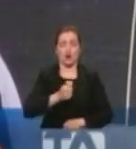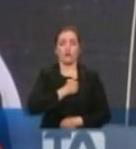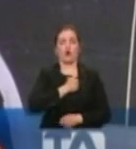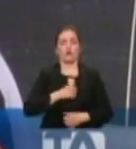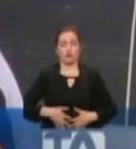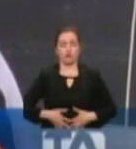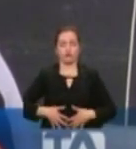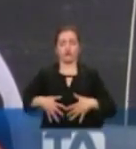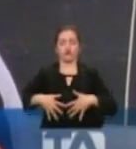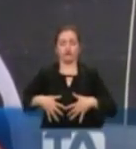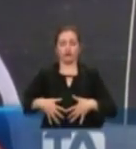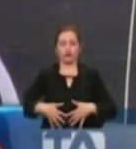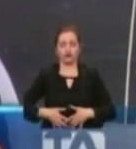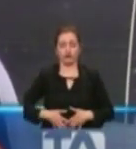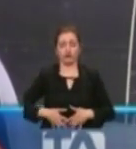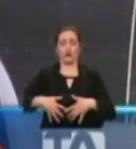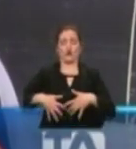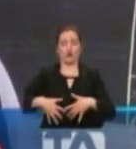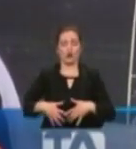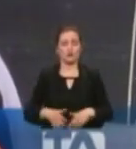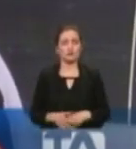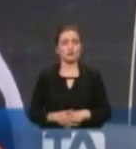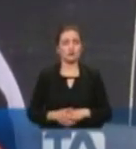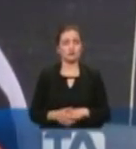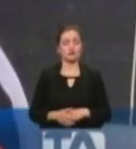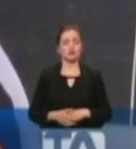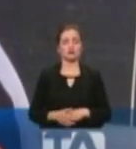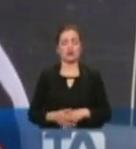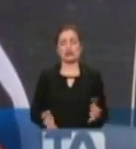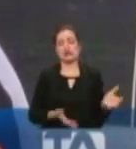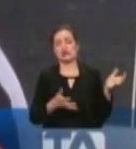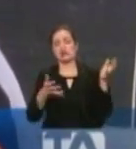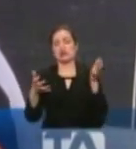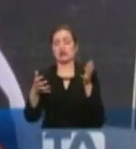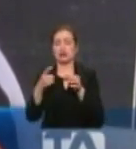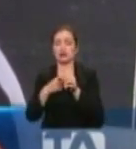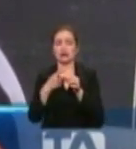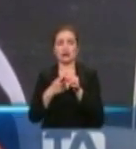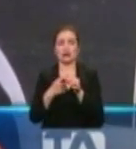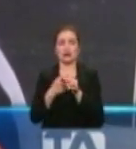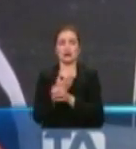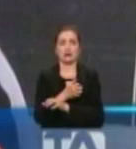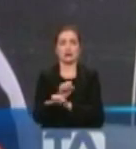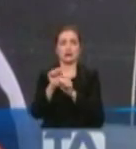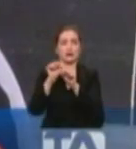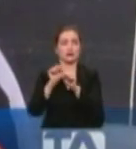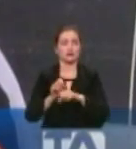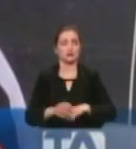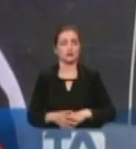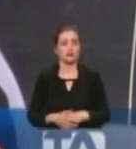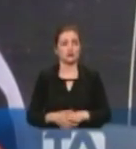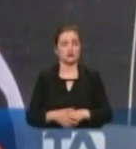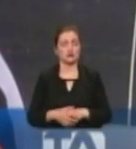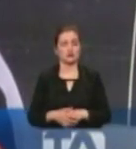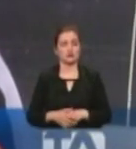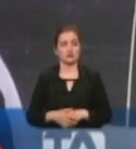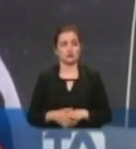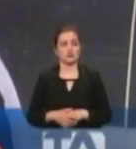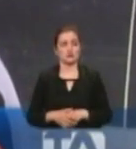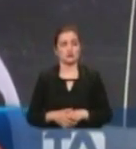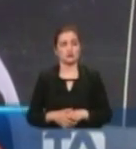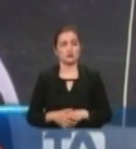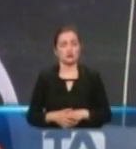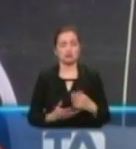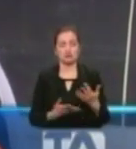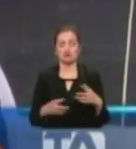se le hincha. Tal vez ya estarán llevando a Quito para ver si pueden hacerle algo, porque igual está. No